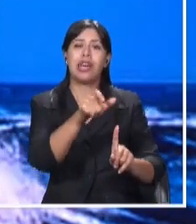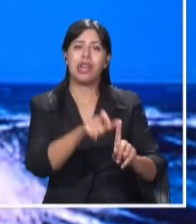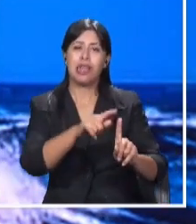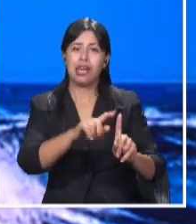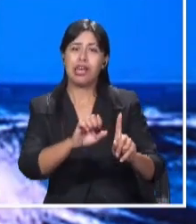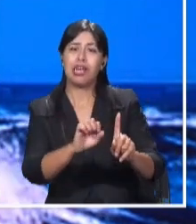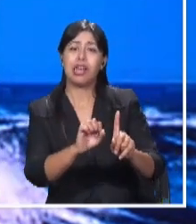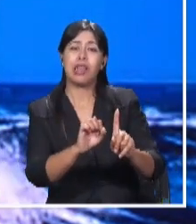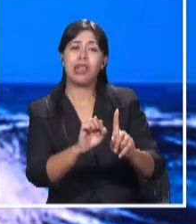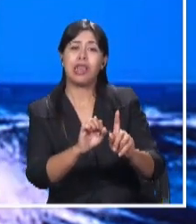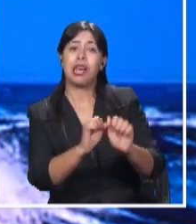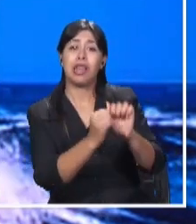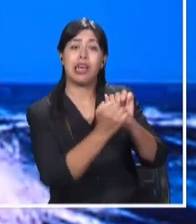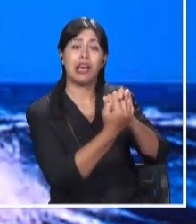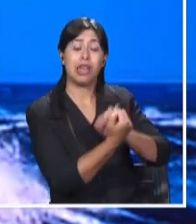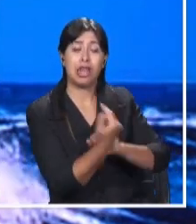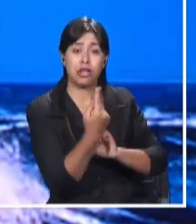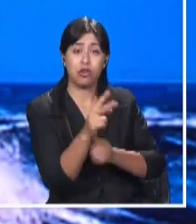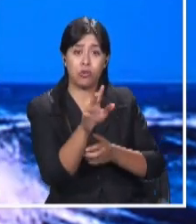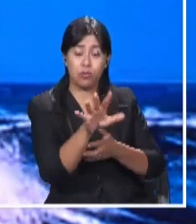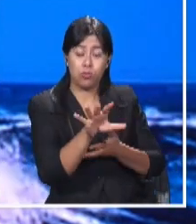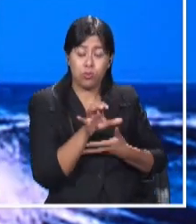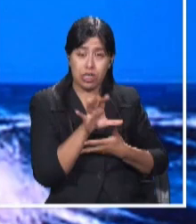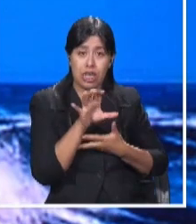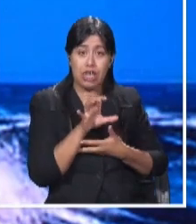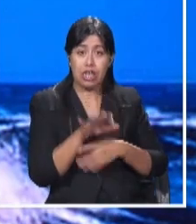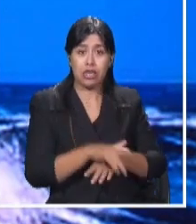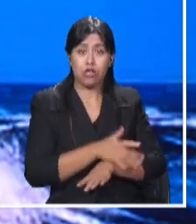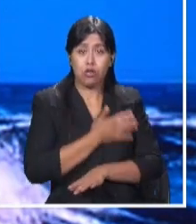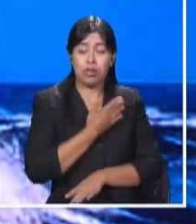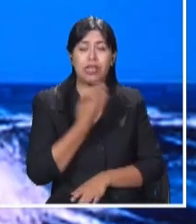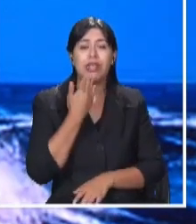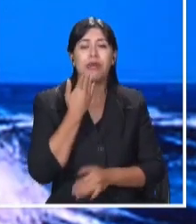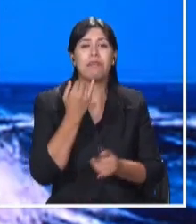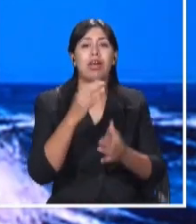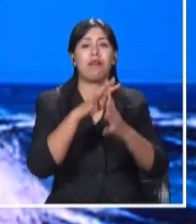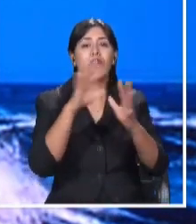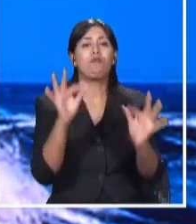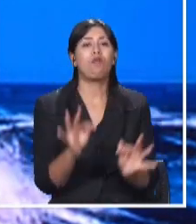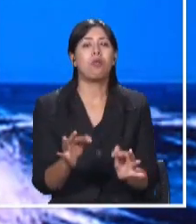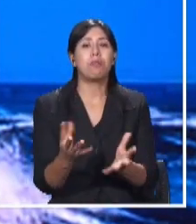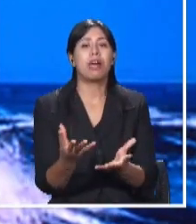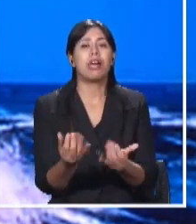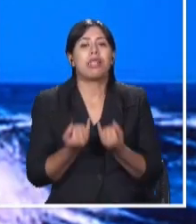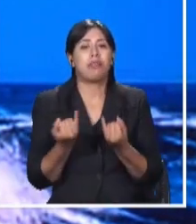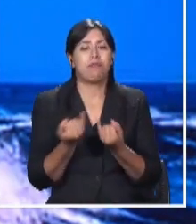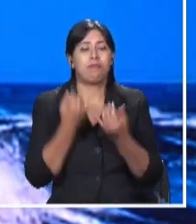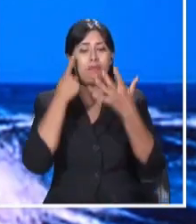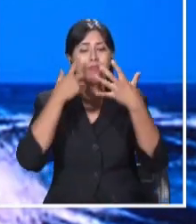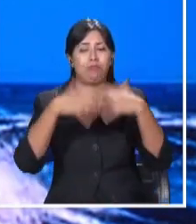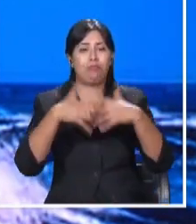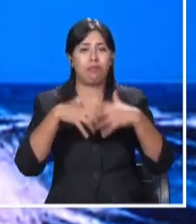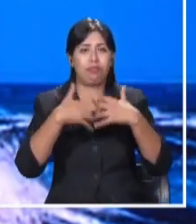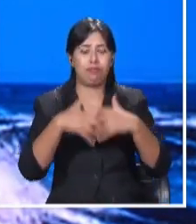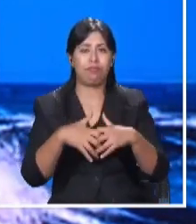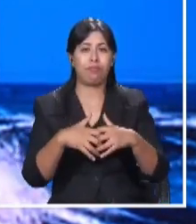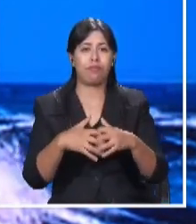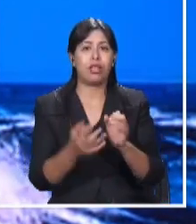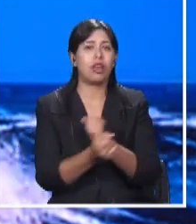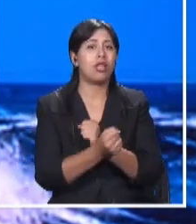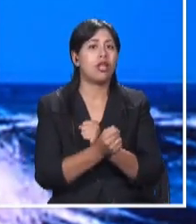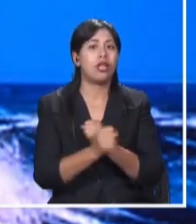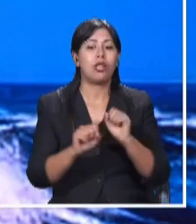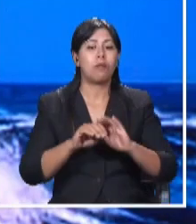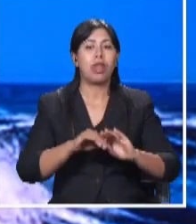tan solo los sistemas sensoriales, sino que la forma que esa información sensorial es procesada en el cerebro. O sea, de alguna forma no podemos